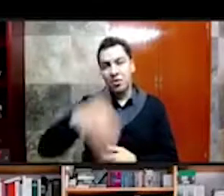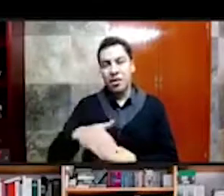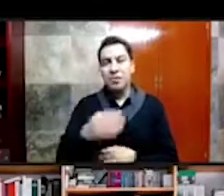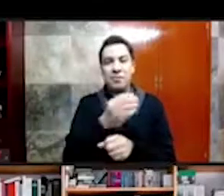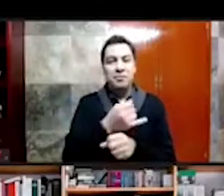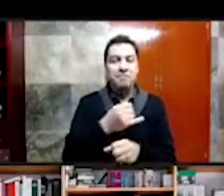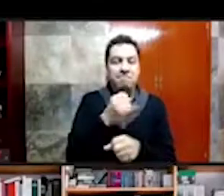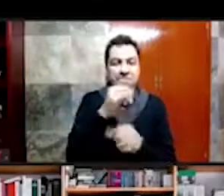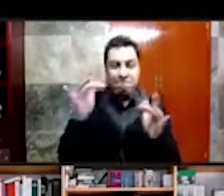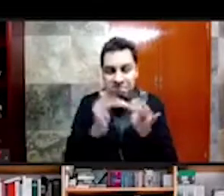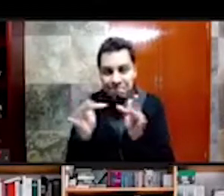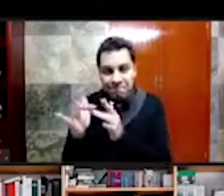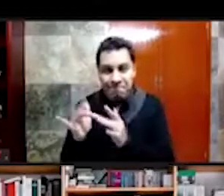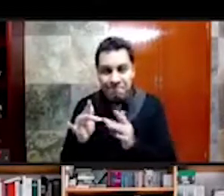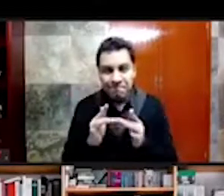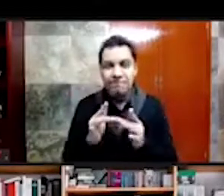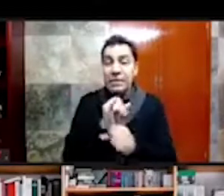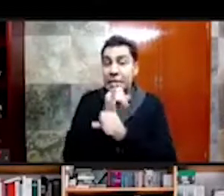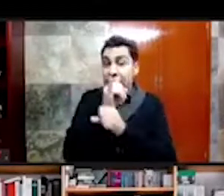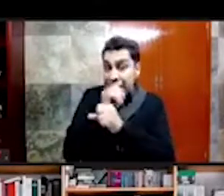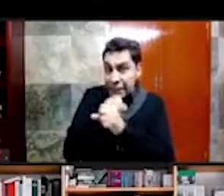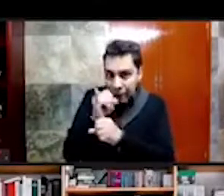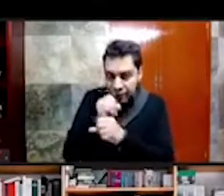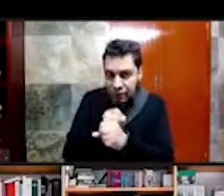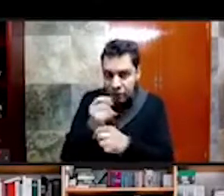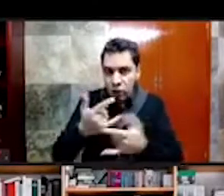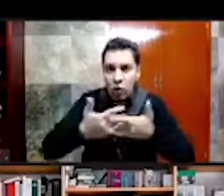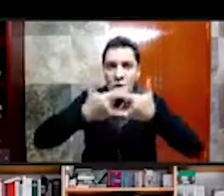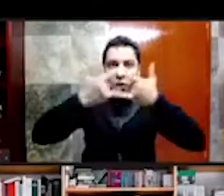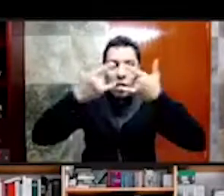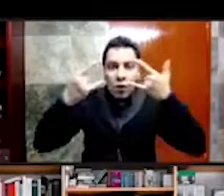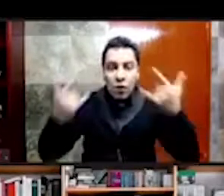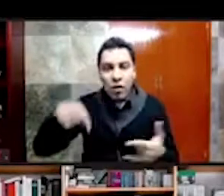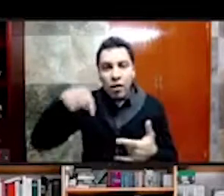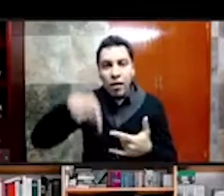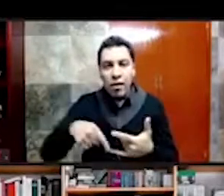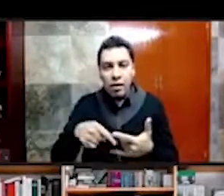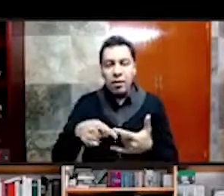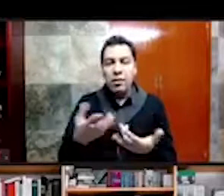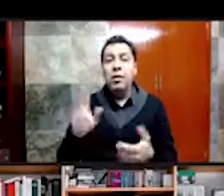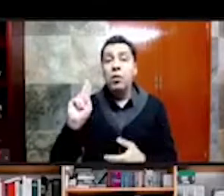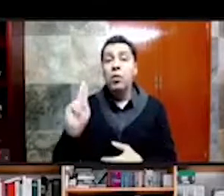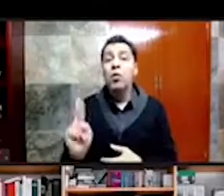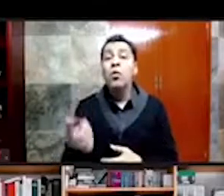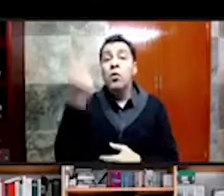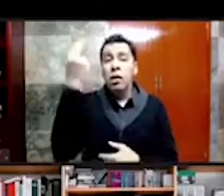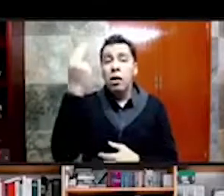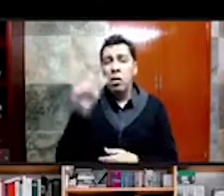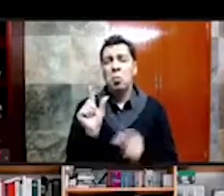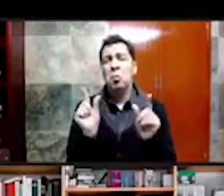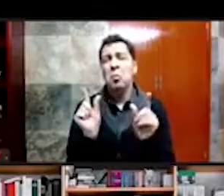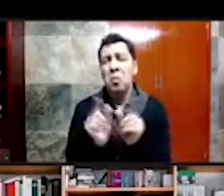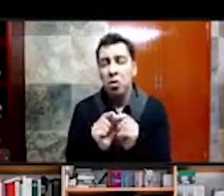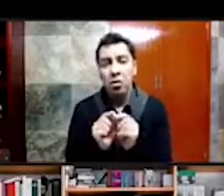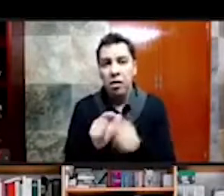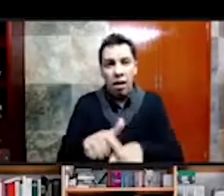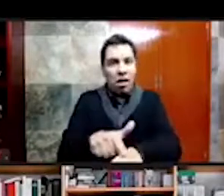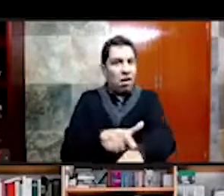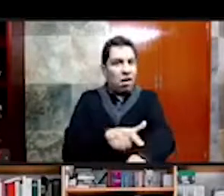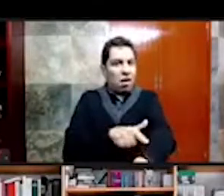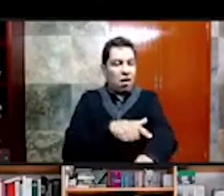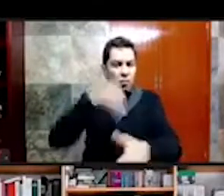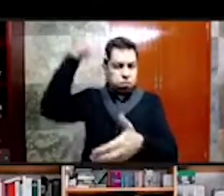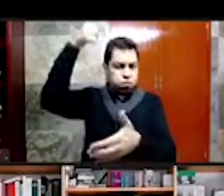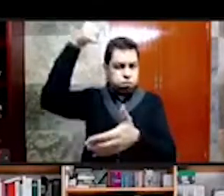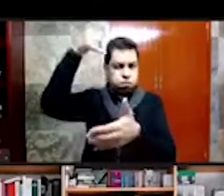invitados. La investigación que se realiza en la UNAM llega no solamente a todo